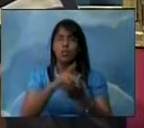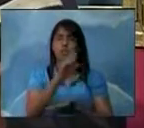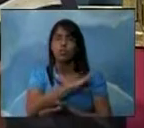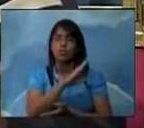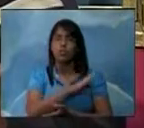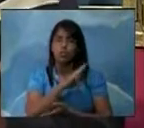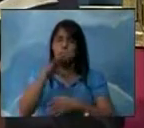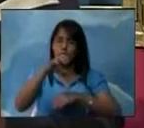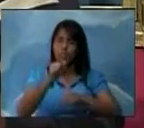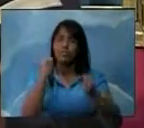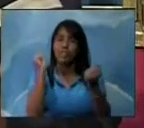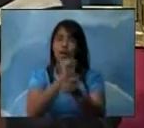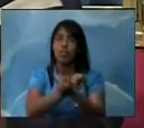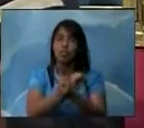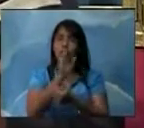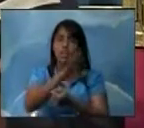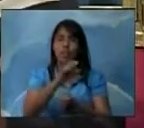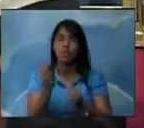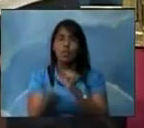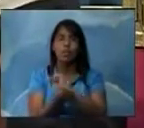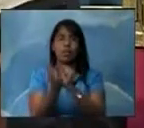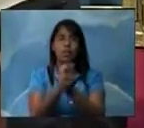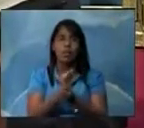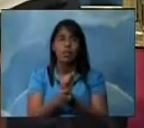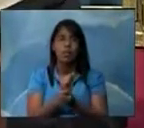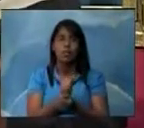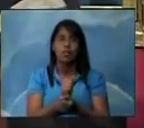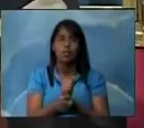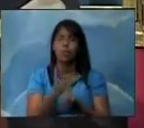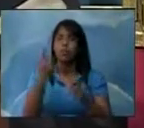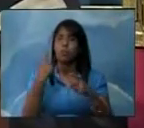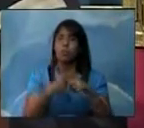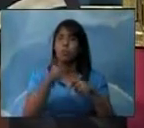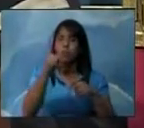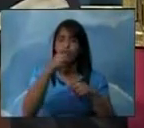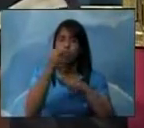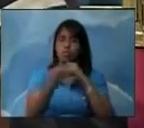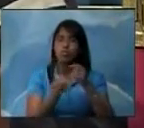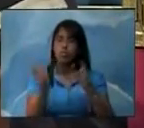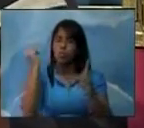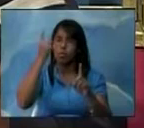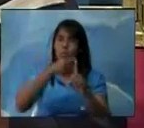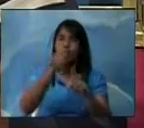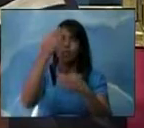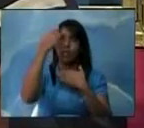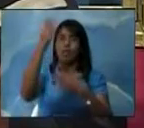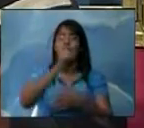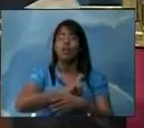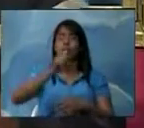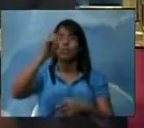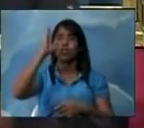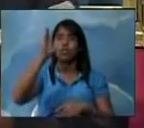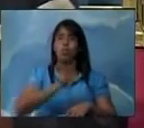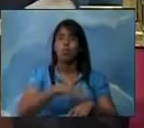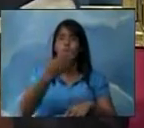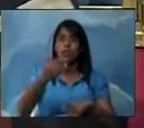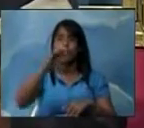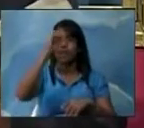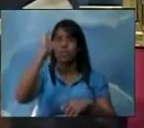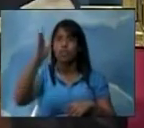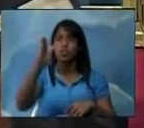tomados cautivos y están allí como esclavos. Pero hicieron propósitos delante de Dios, porque